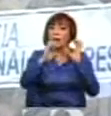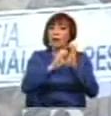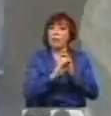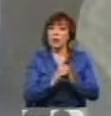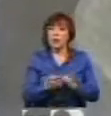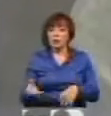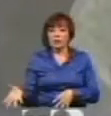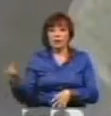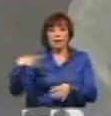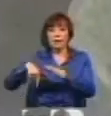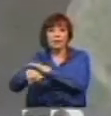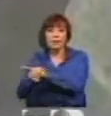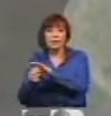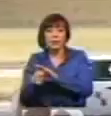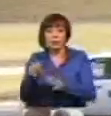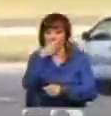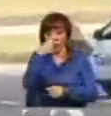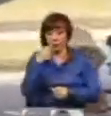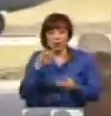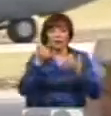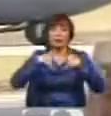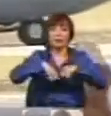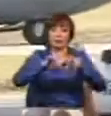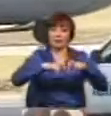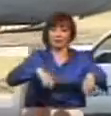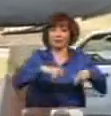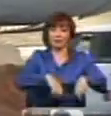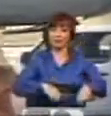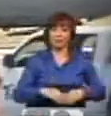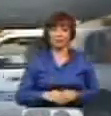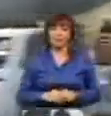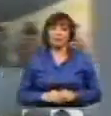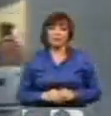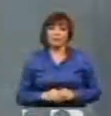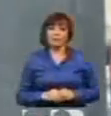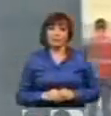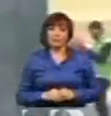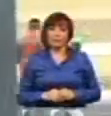droga continúan en Ecuador y en Colombia. En Quito, María Gracia Costa, 24 horas.